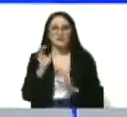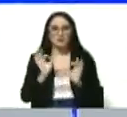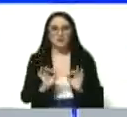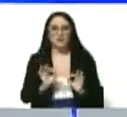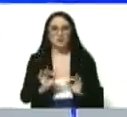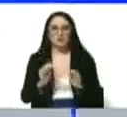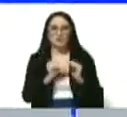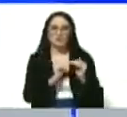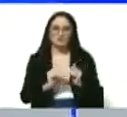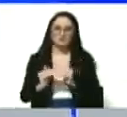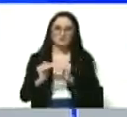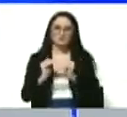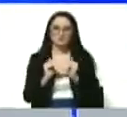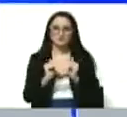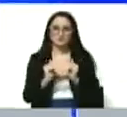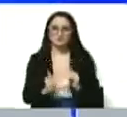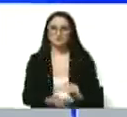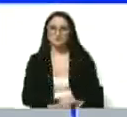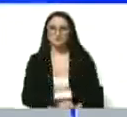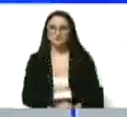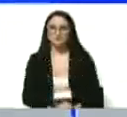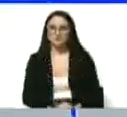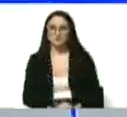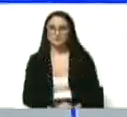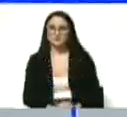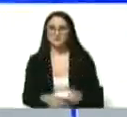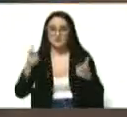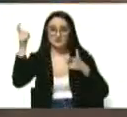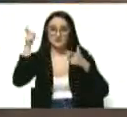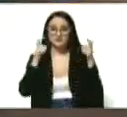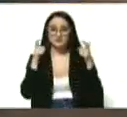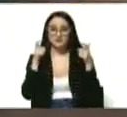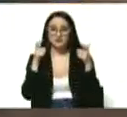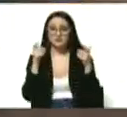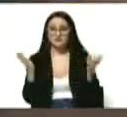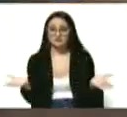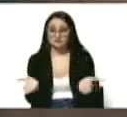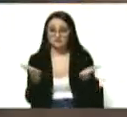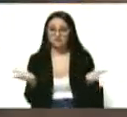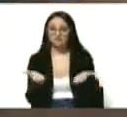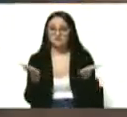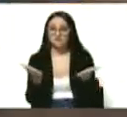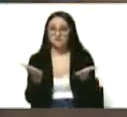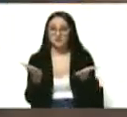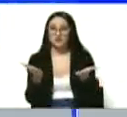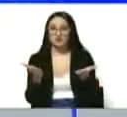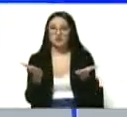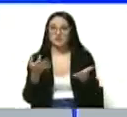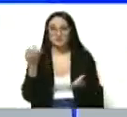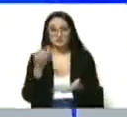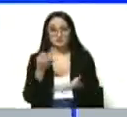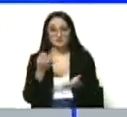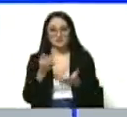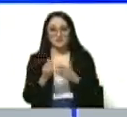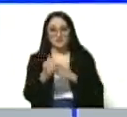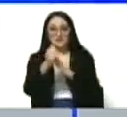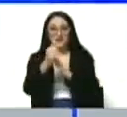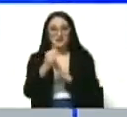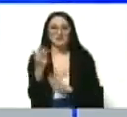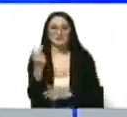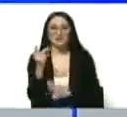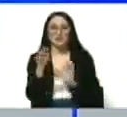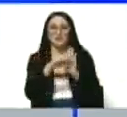y equilibrado. El comandante Hugo Chávez reanimó con profunda convicción y liderazgo esta